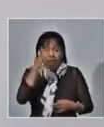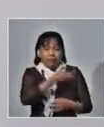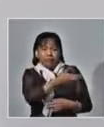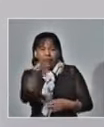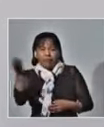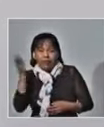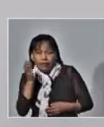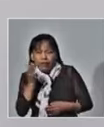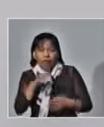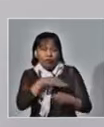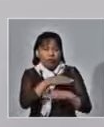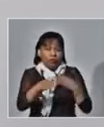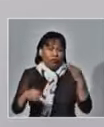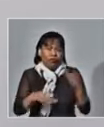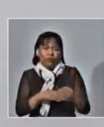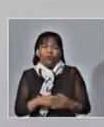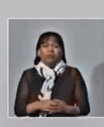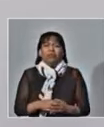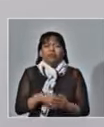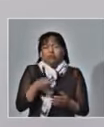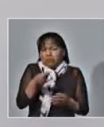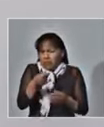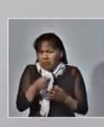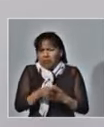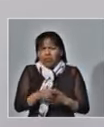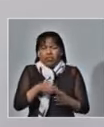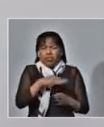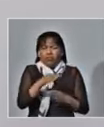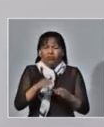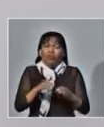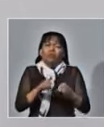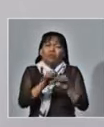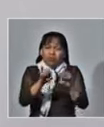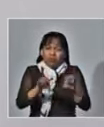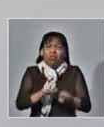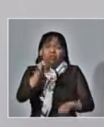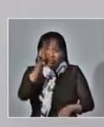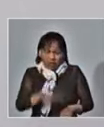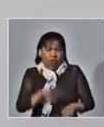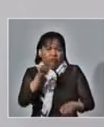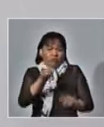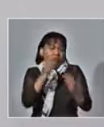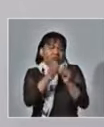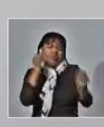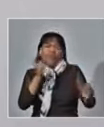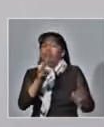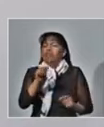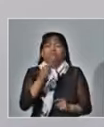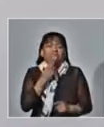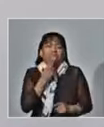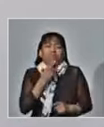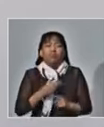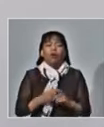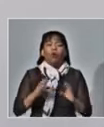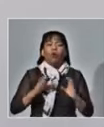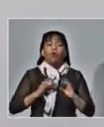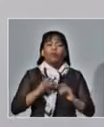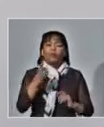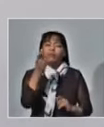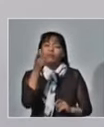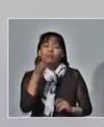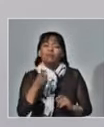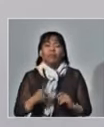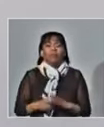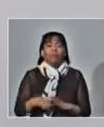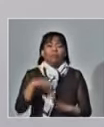ganadería, proyectos productivos, semillas, fertilizantes y equipo de adeveras, no mototractores. Y en el cuidado del agua, del medio ambiente, será